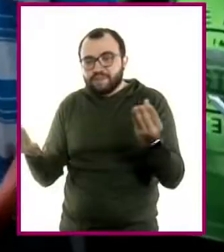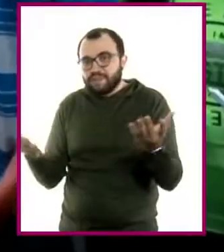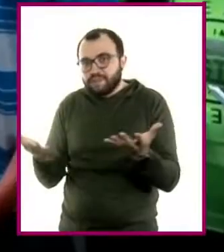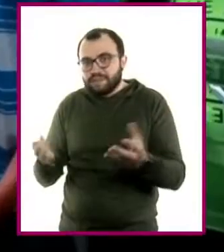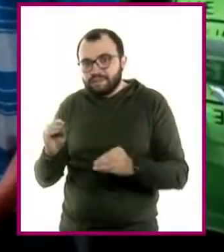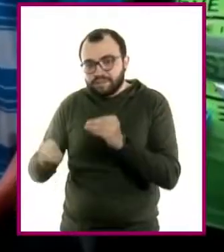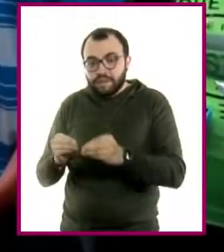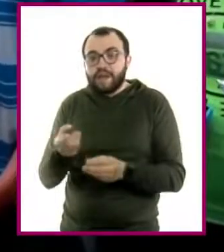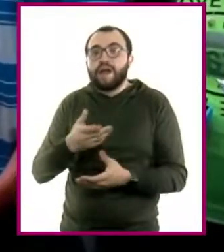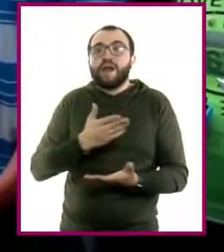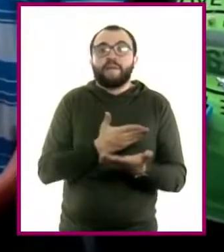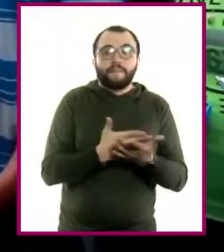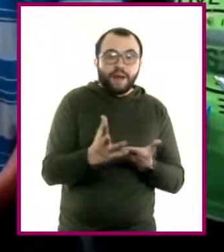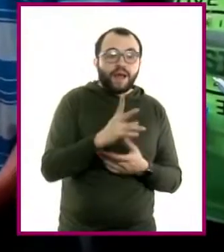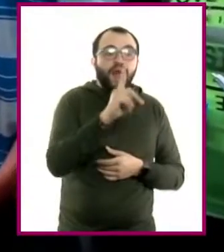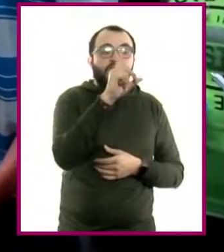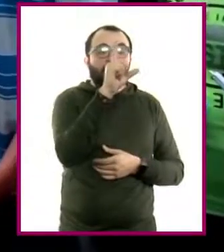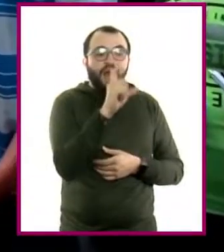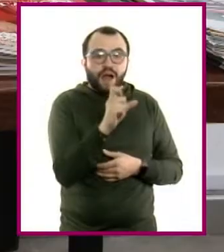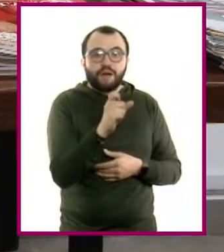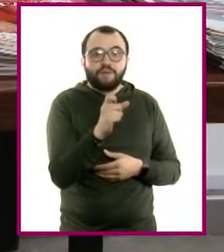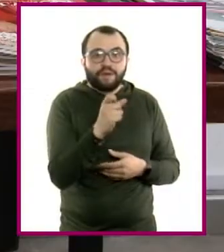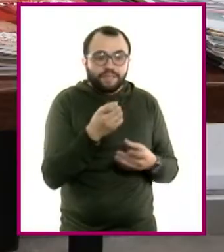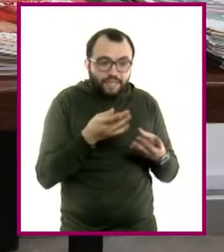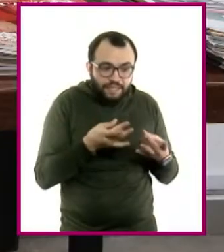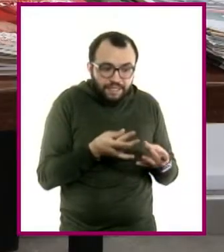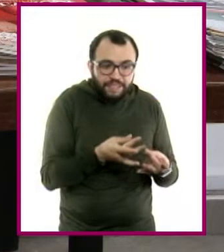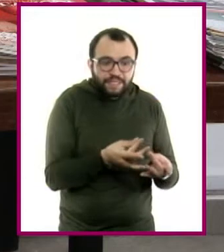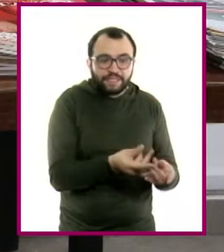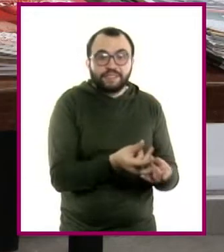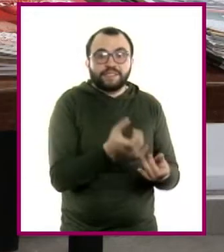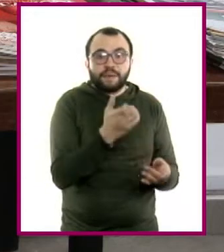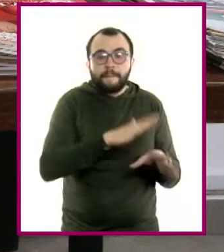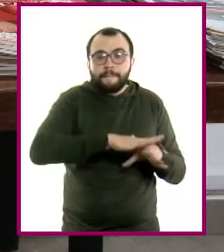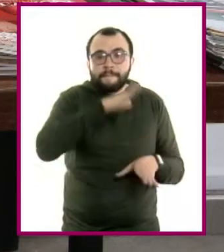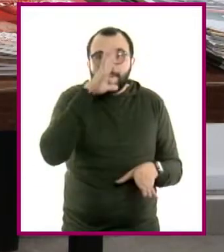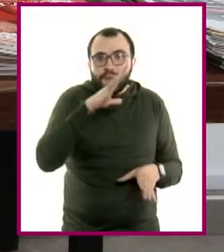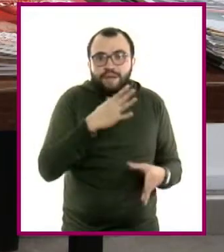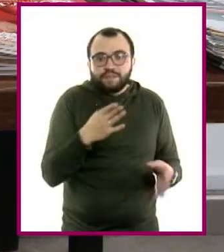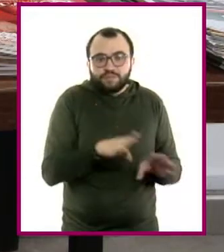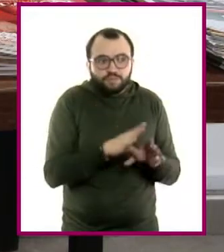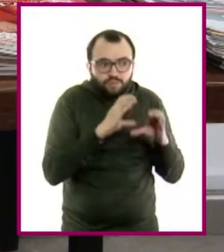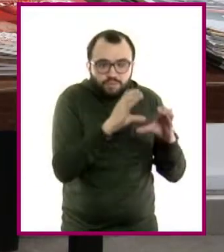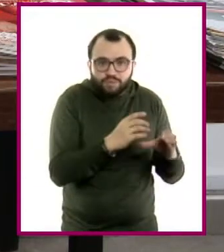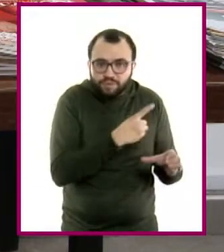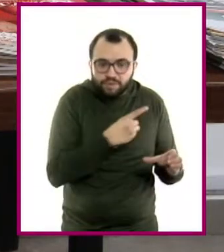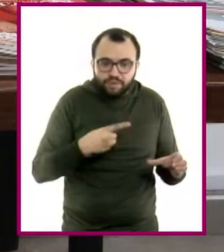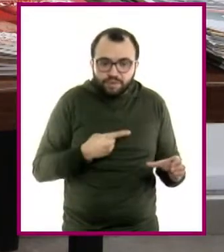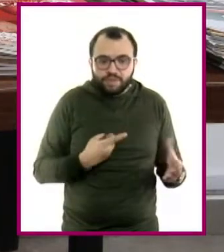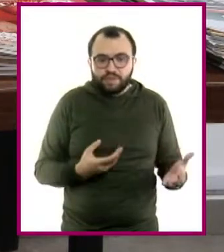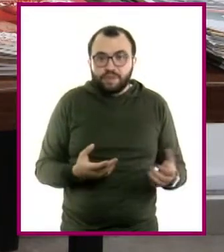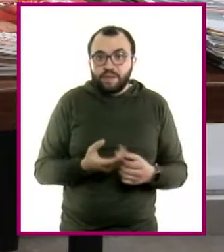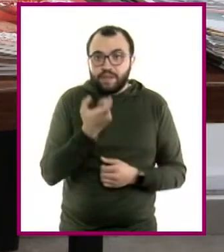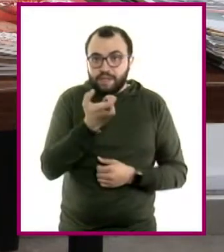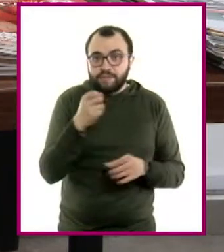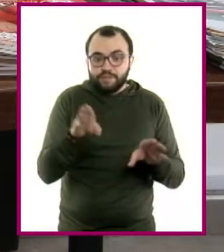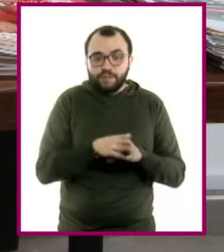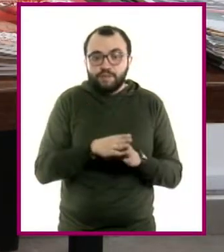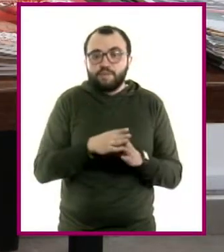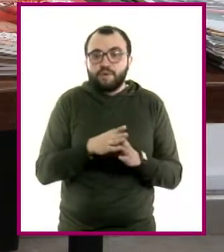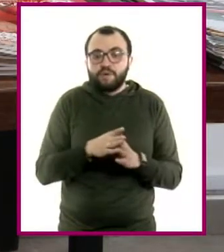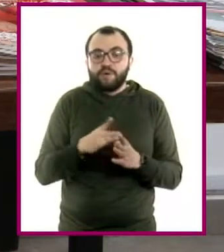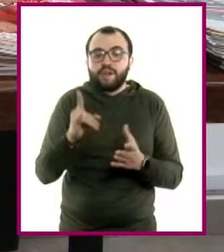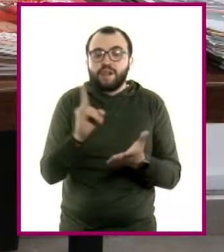agua, lo que hace que se esté convirtiendo en uno de los bienes más preciados. La distribución desigual de este elemento